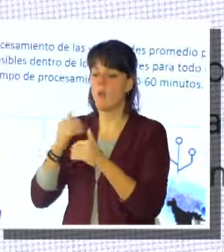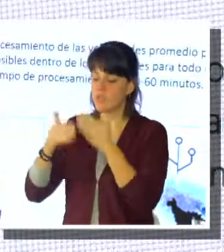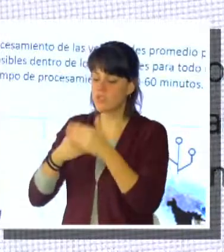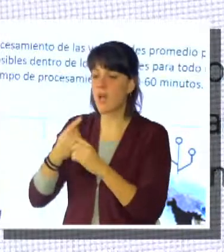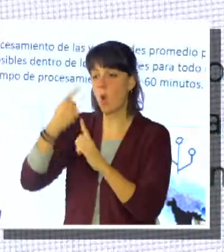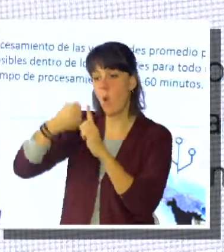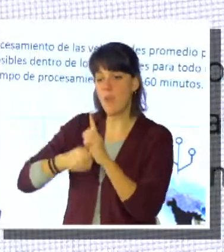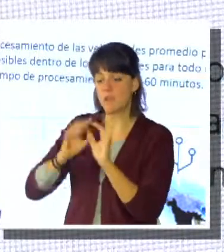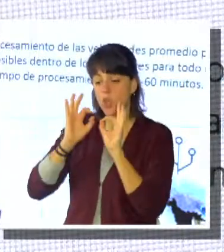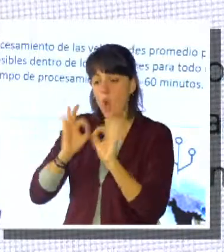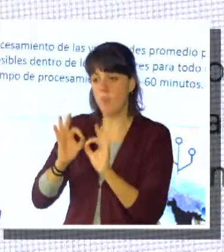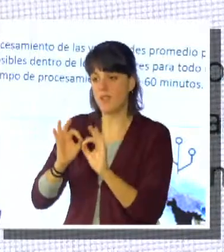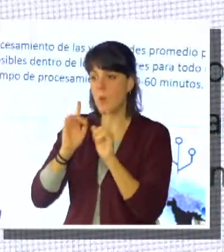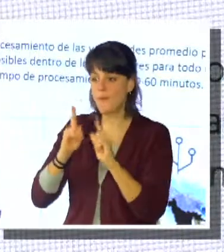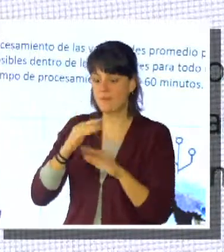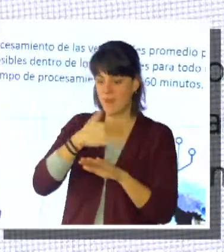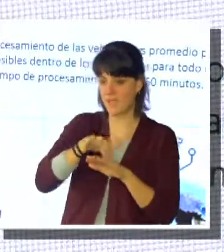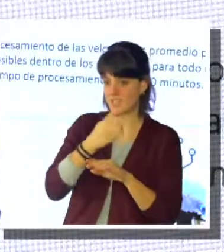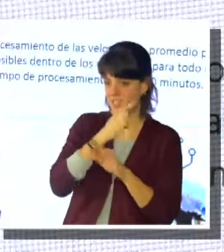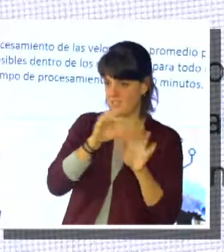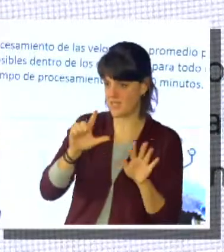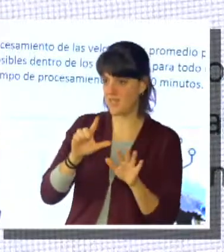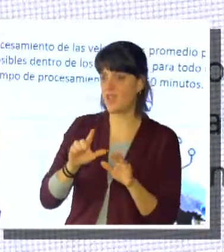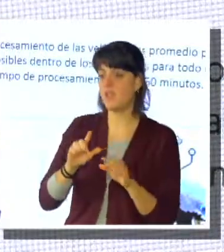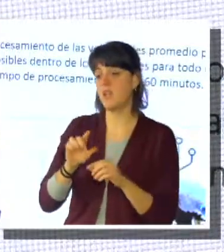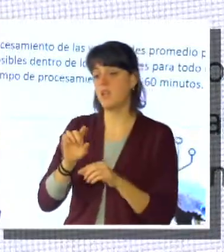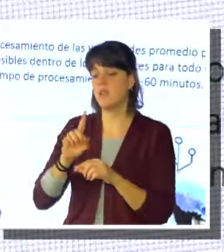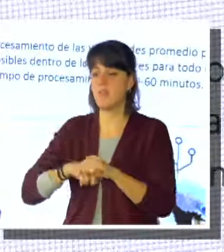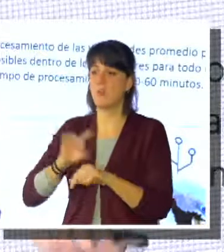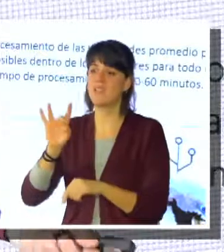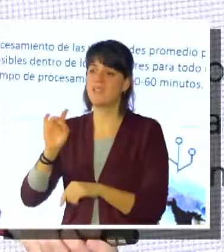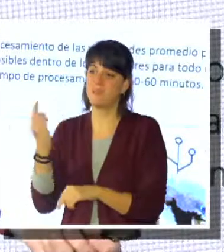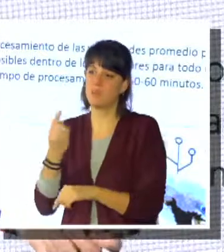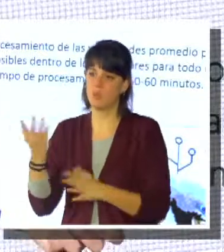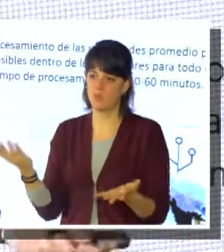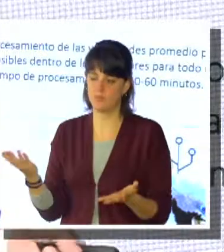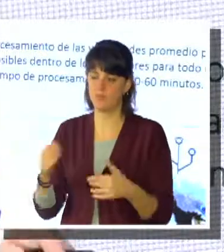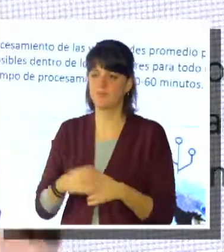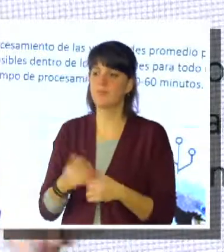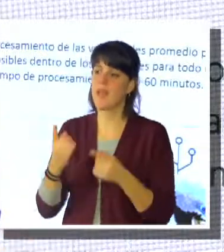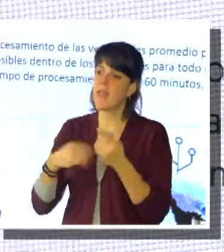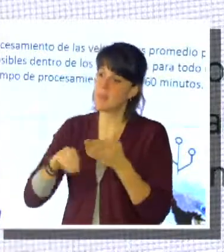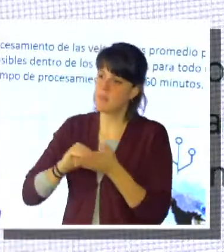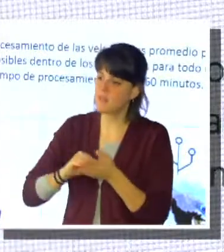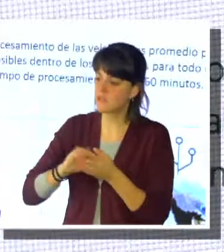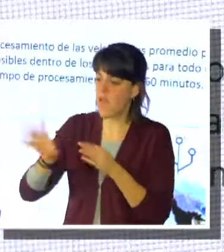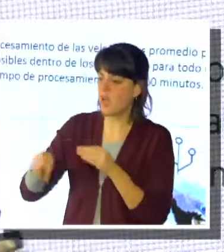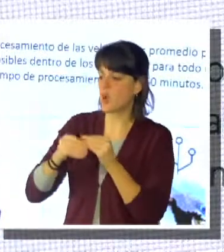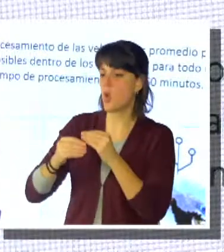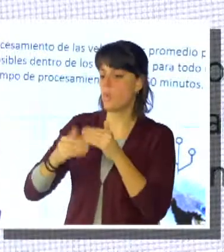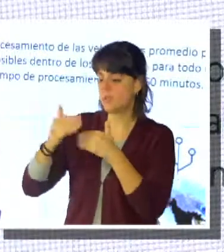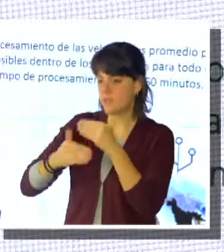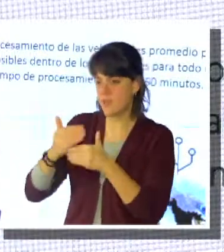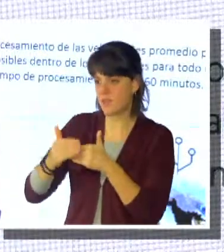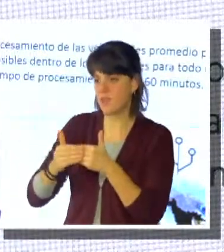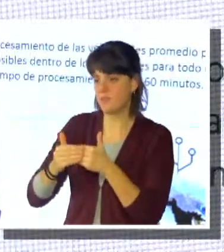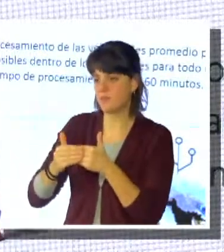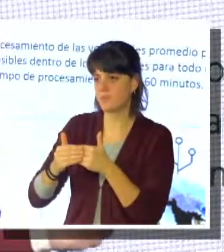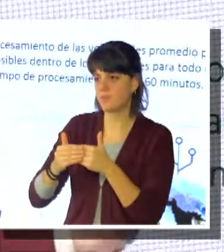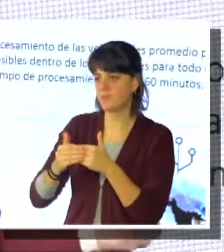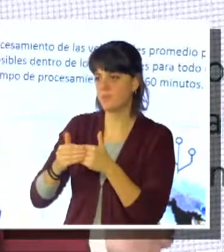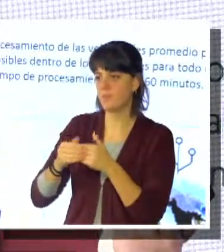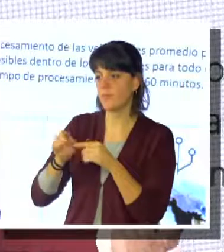como el caso puntual era determinar problemas de sobreocupación en cada parada, construimos 5 dimensiones que